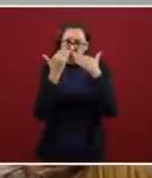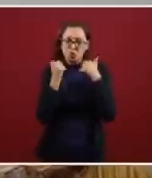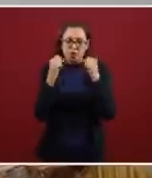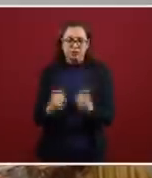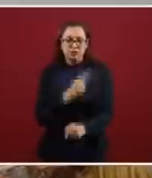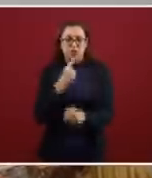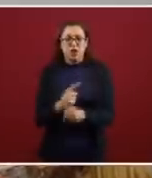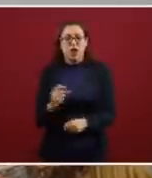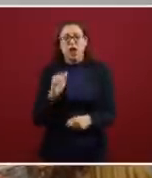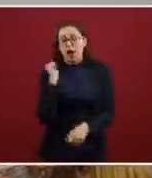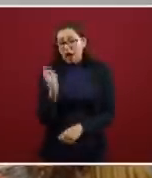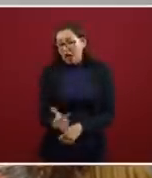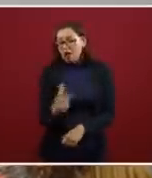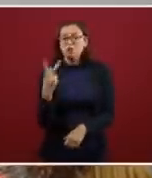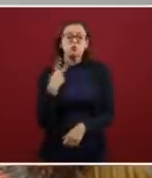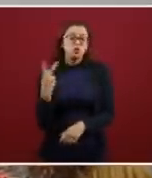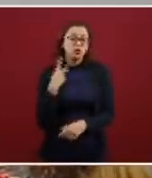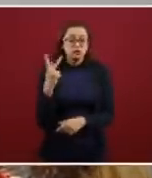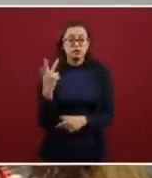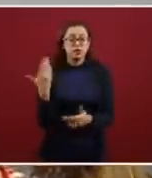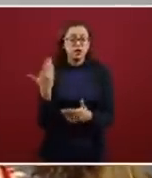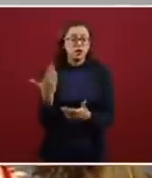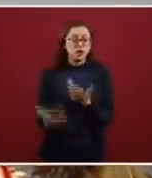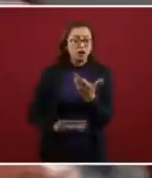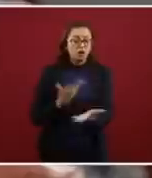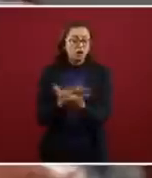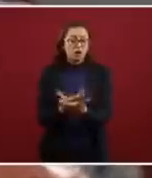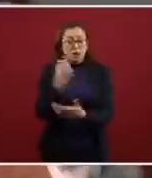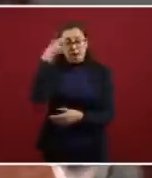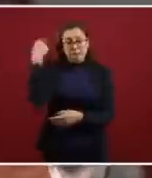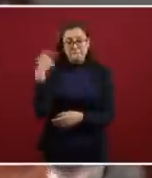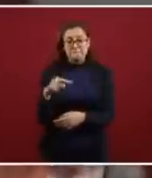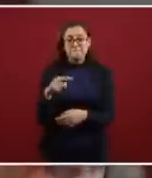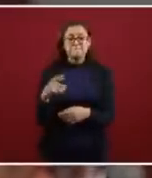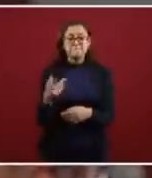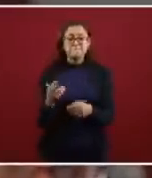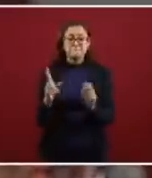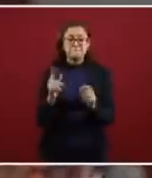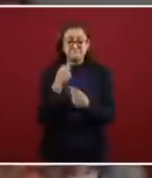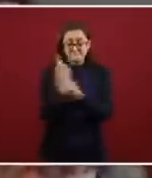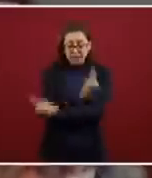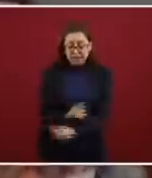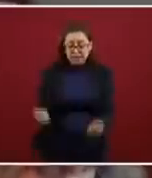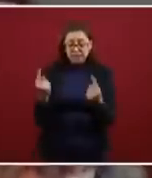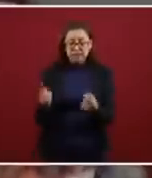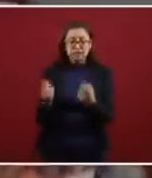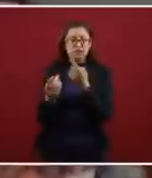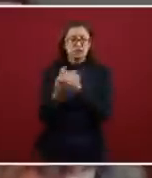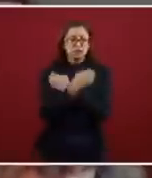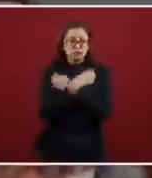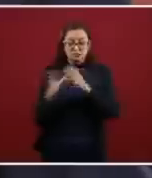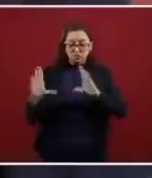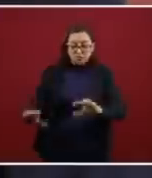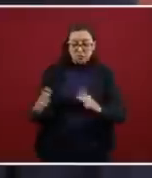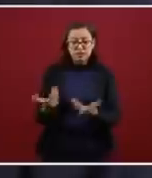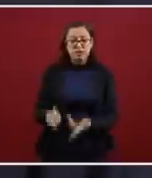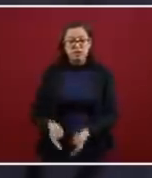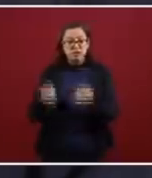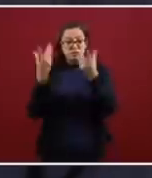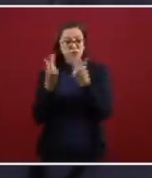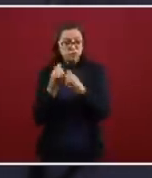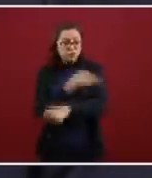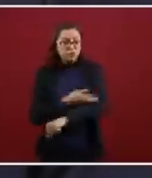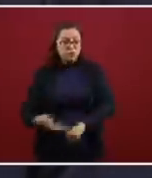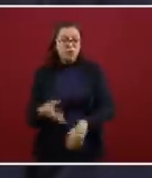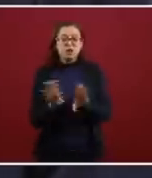política pública que su gobierno vaya a impulsar para que se fortalezca el tema de la educación parental? Sí, desde luego